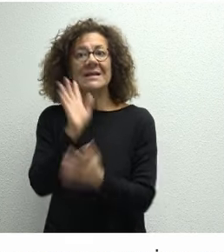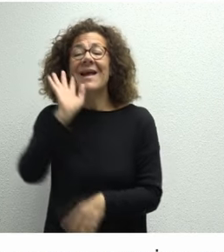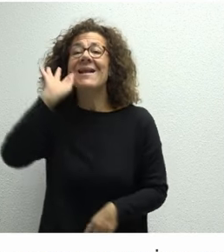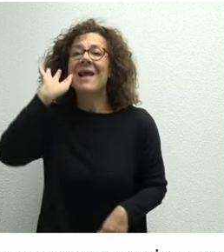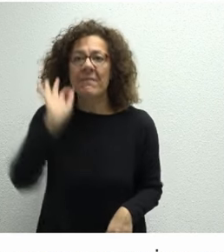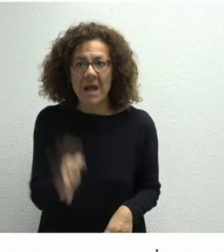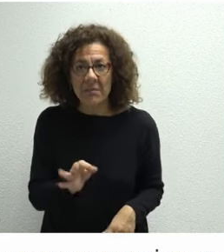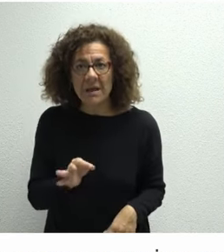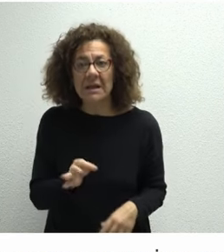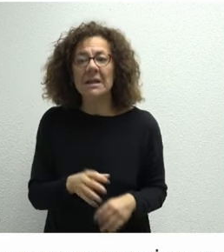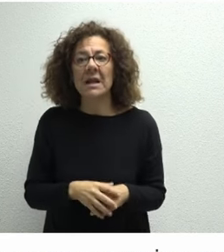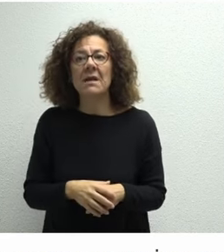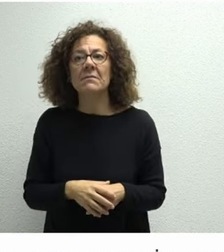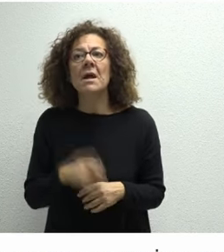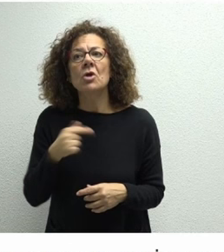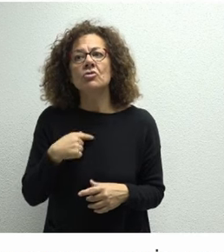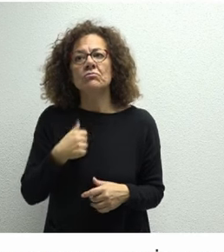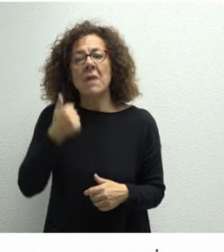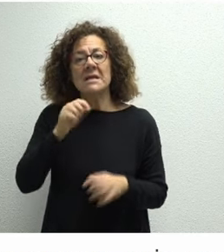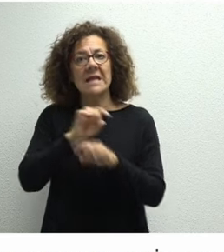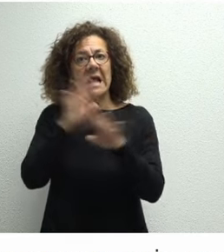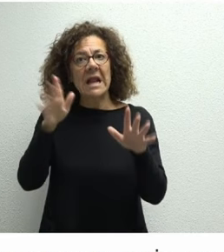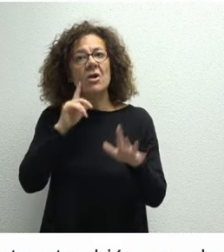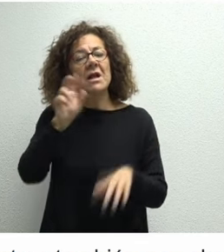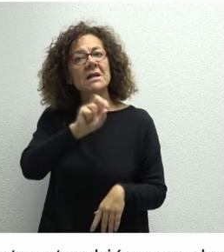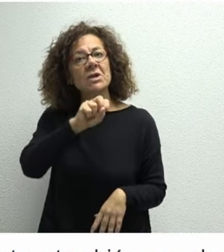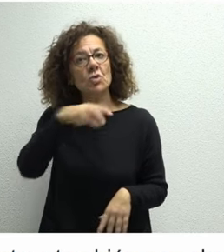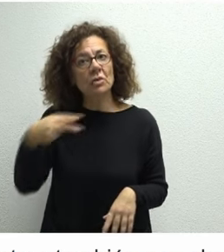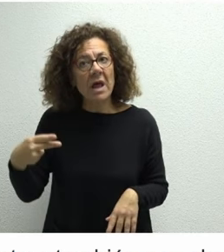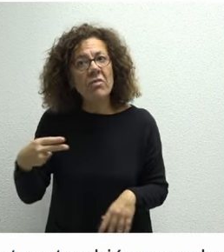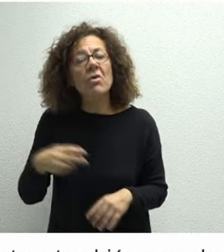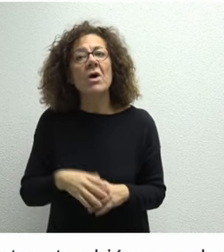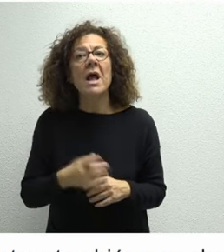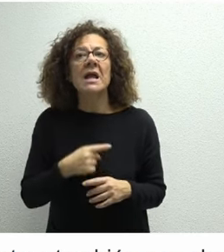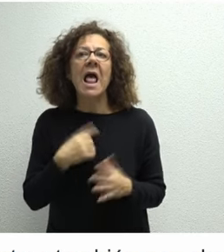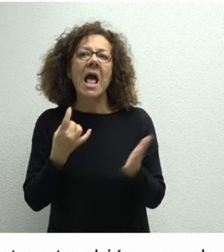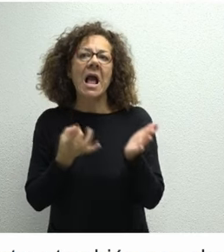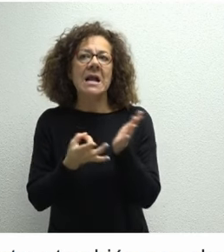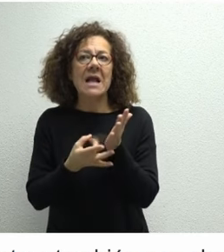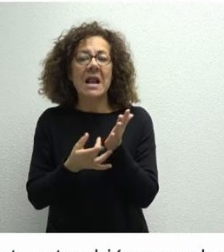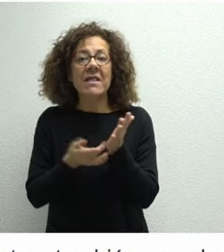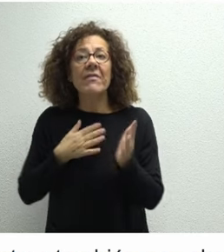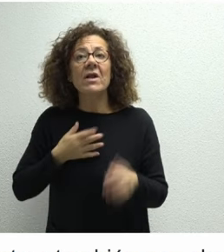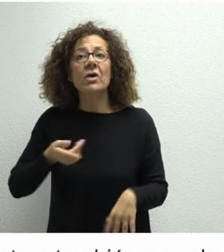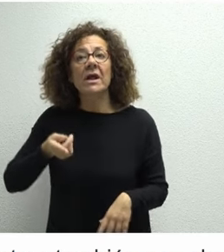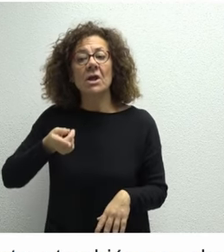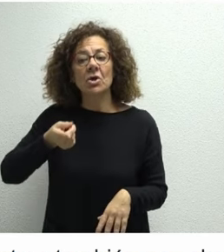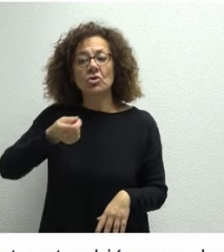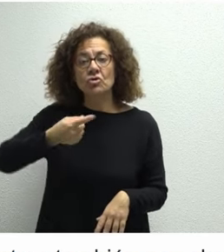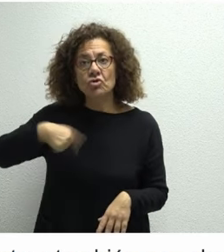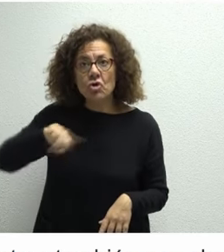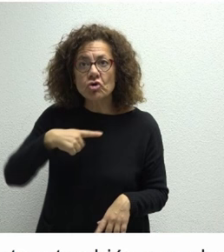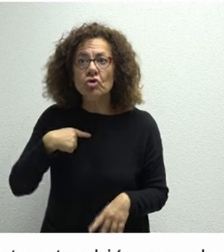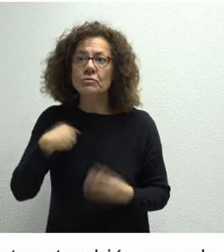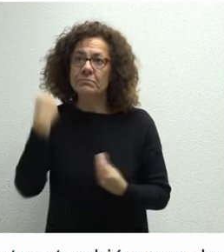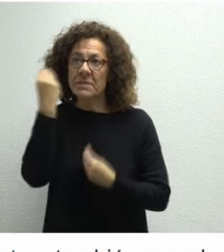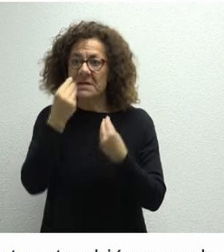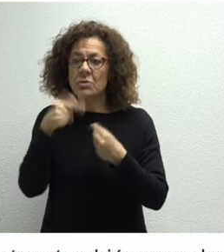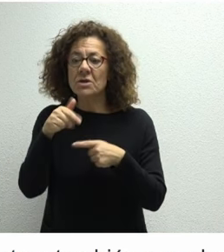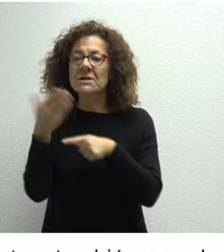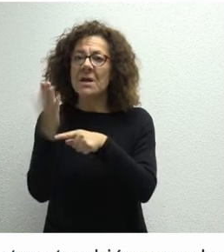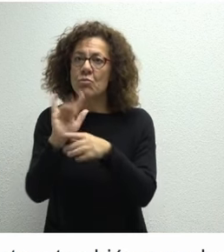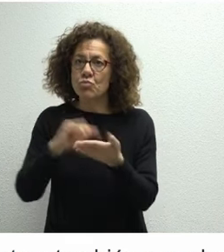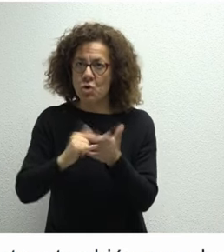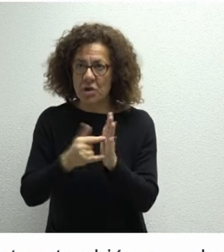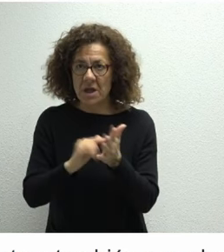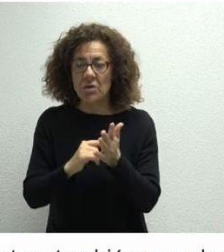Eh pues más nos evidencian el resultado y la y la calidad de lo que realmente Nosotros planteamos con el proyecto batra aquí